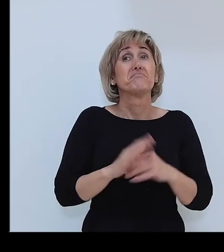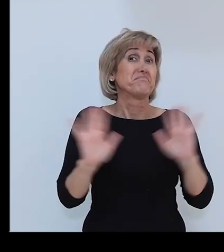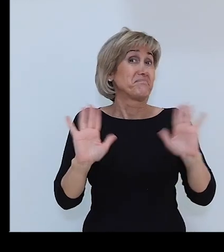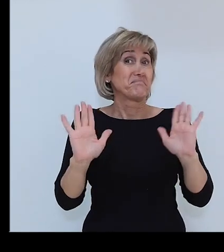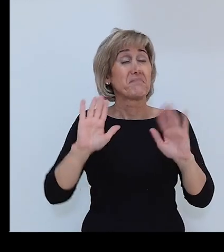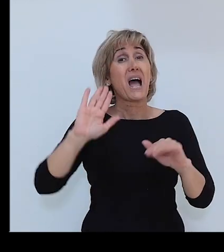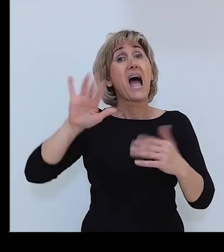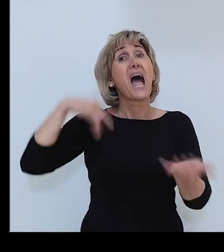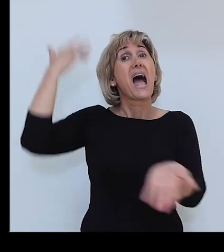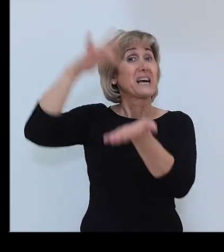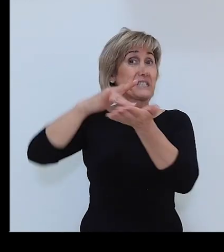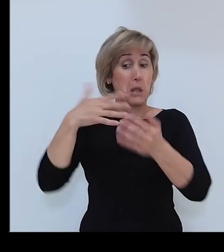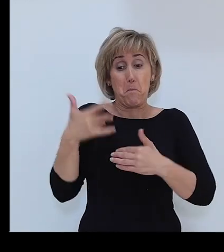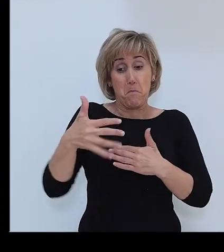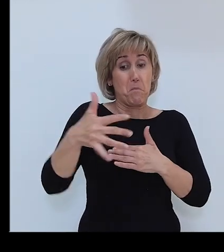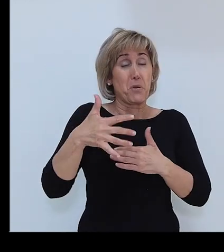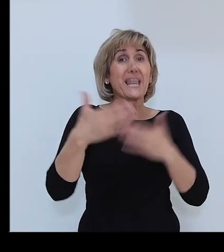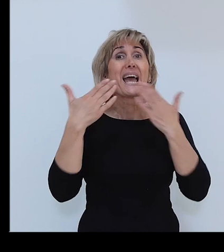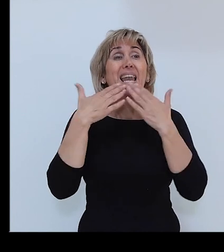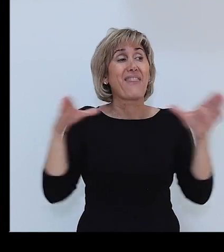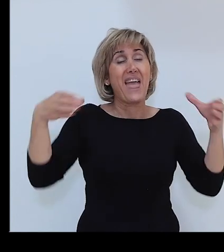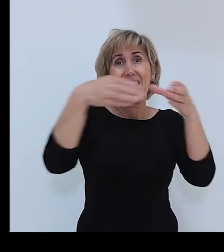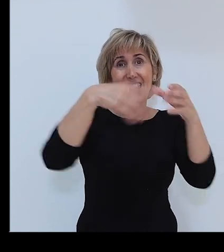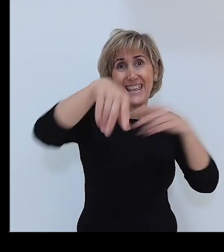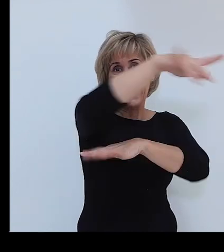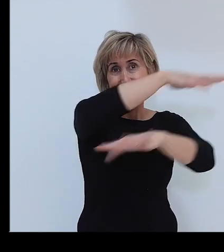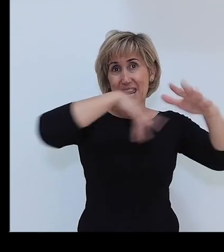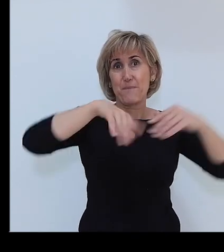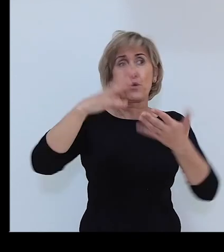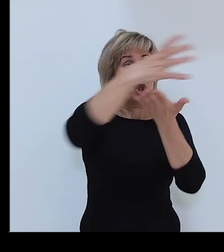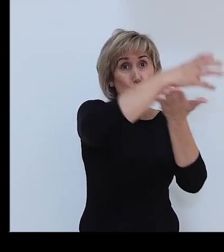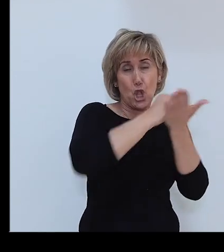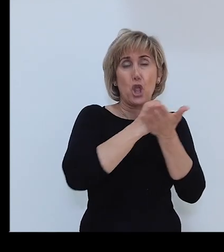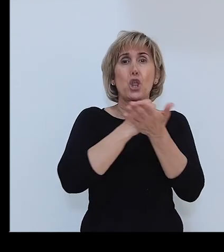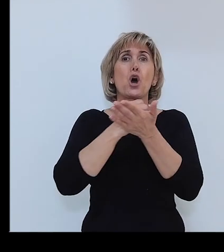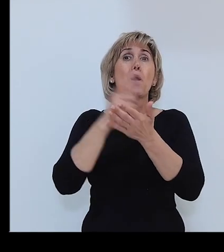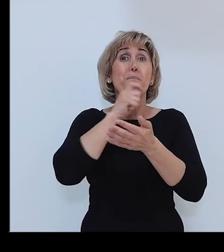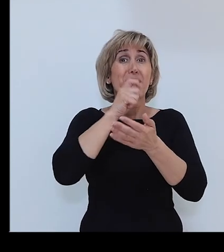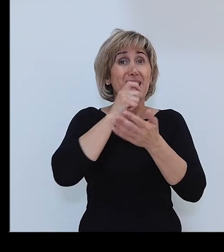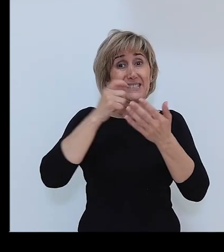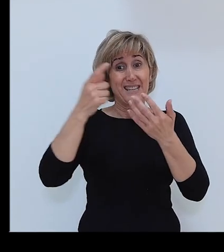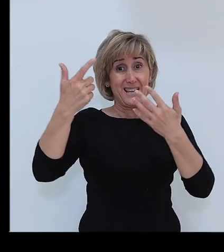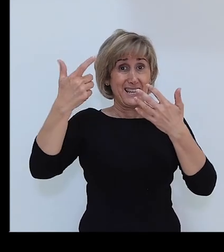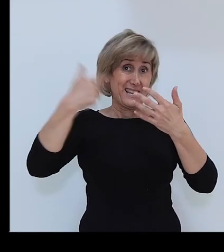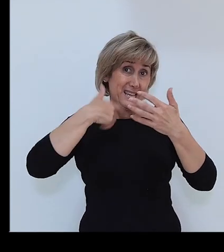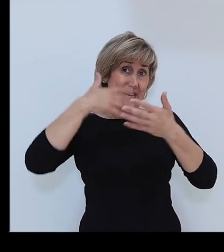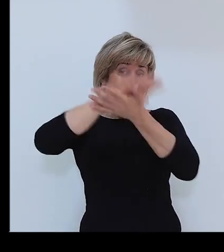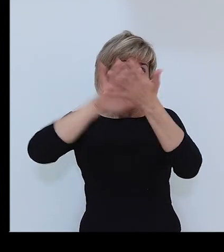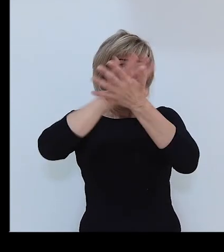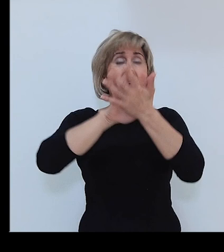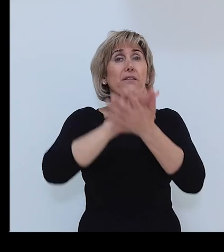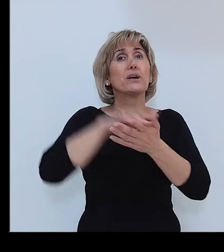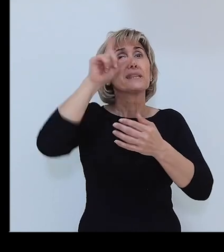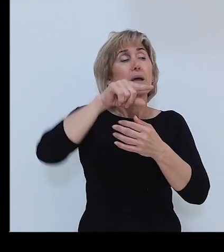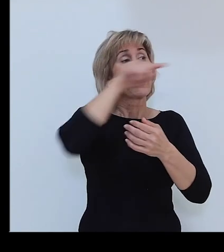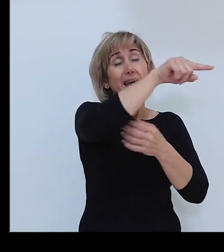la próxima ocasión será de Jane Addams. Así que hasta muy pronto y gracias